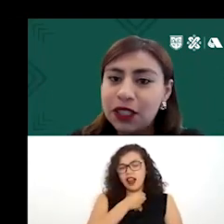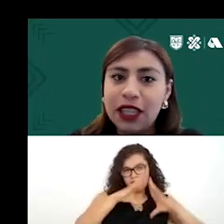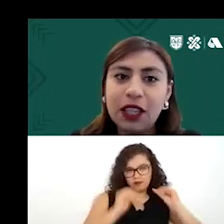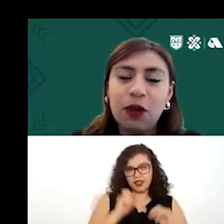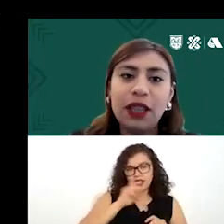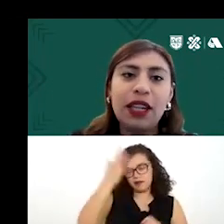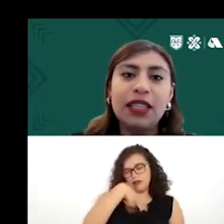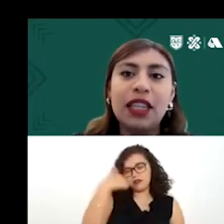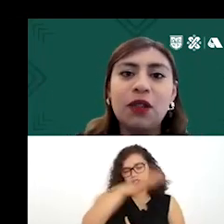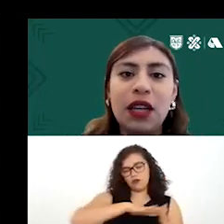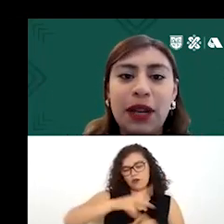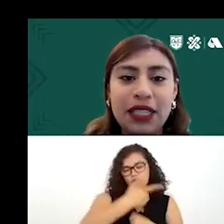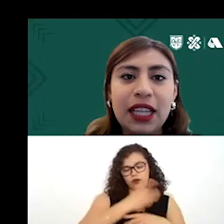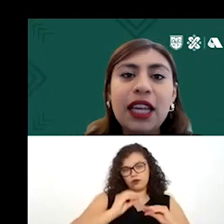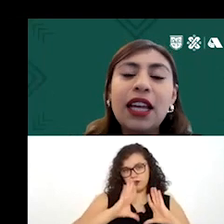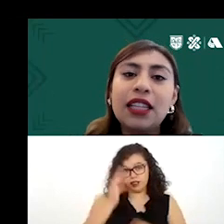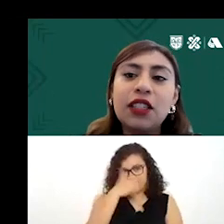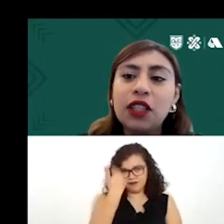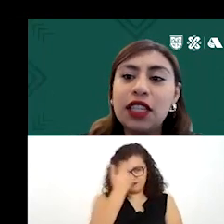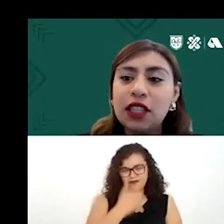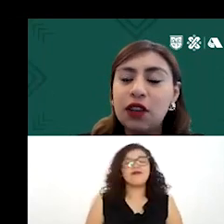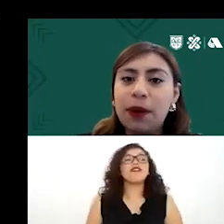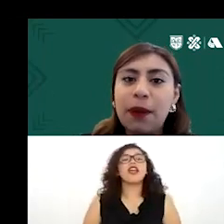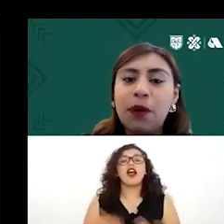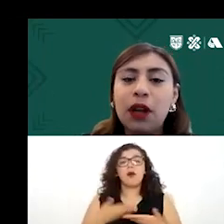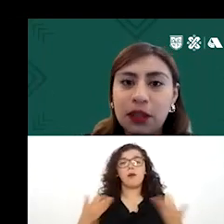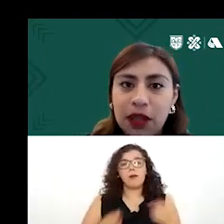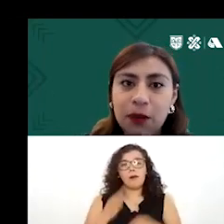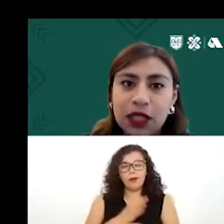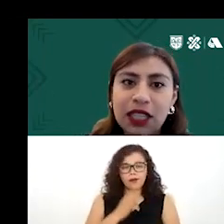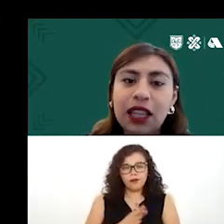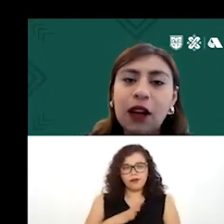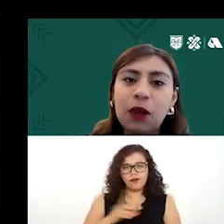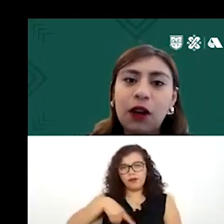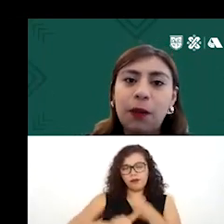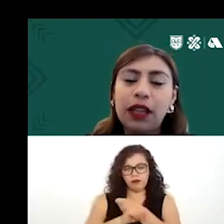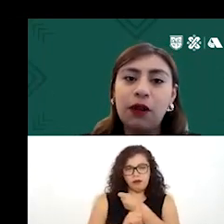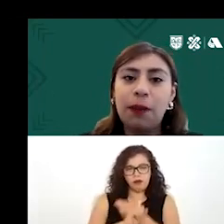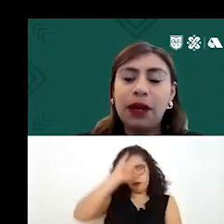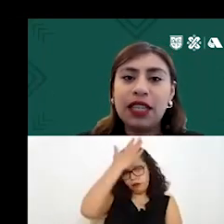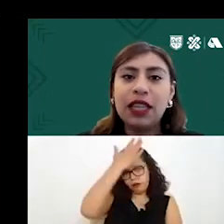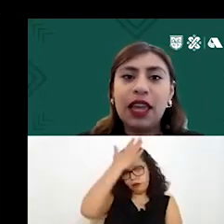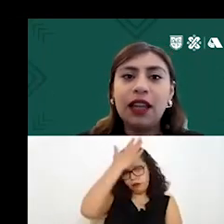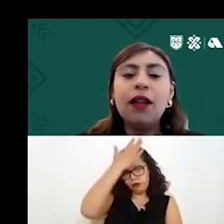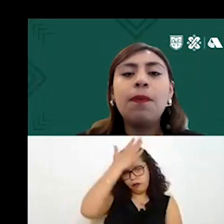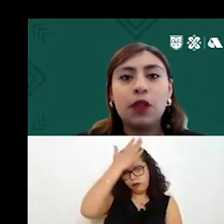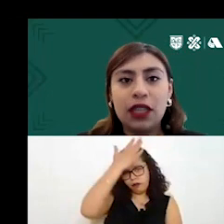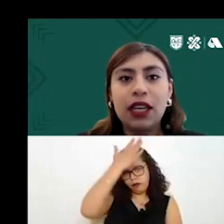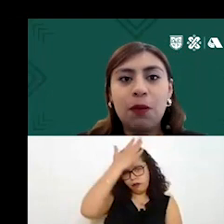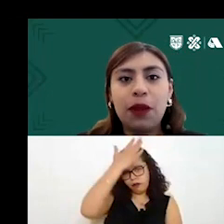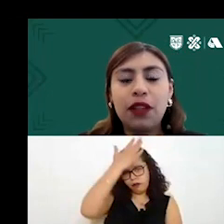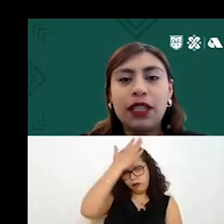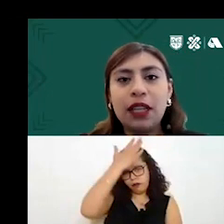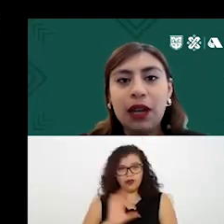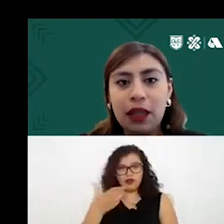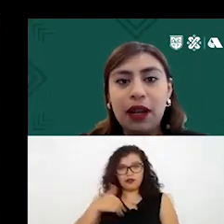apagados y consideren su ambiente al encender sus cámaras. La sesión está siendo grabada, por lo que les pedimos que si tienen algún inconveniente con aparecer en ella, nos